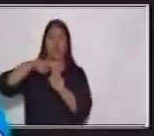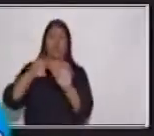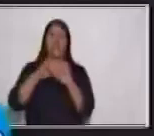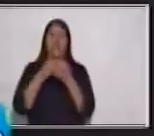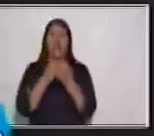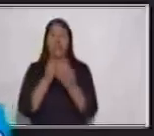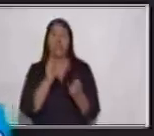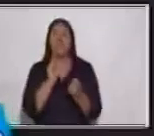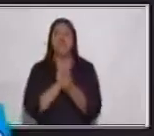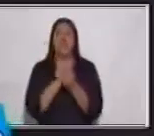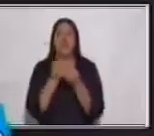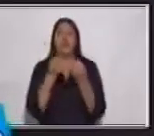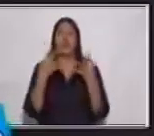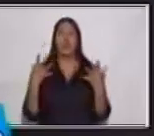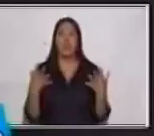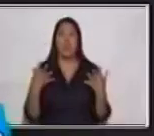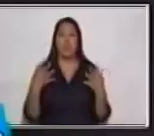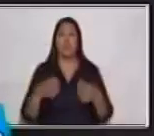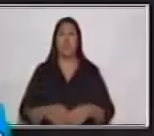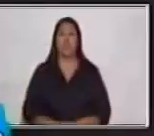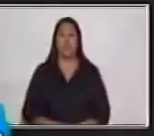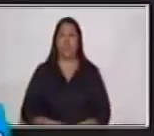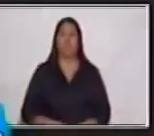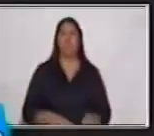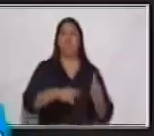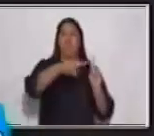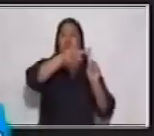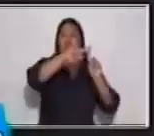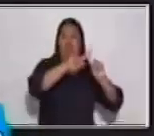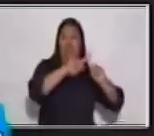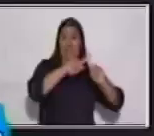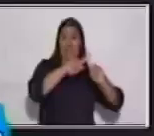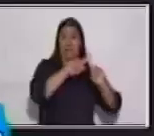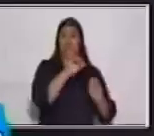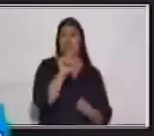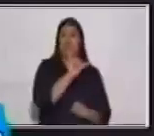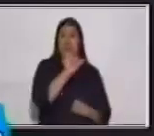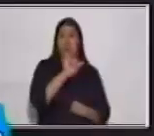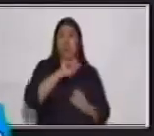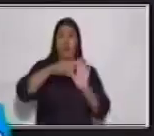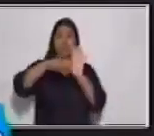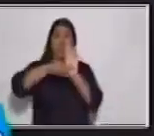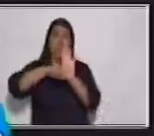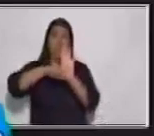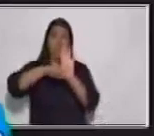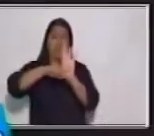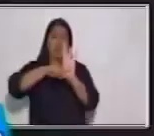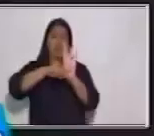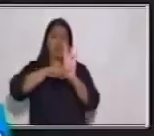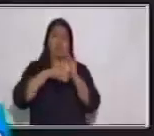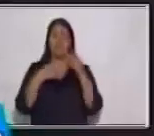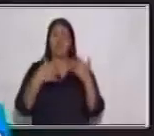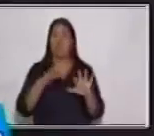venimos y decimos, X va a ser igual, signo menos, ya dijimos la